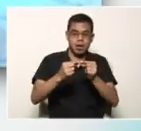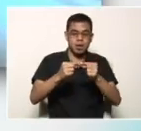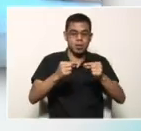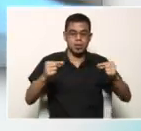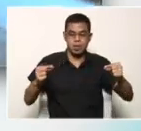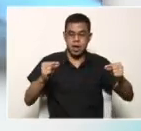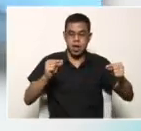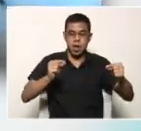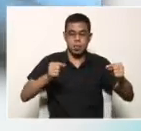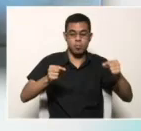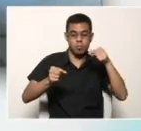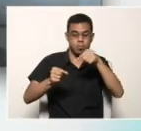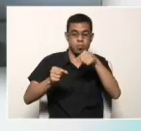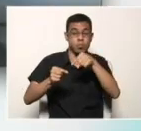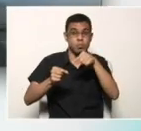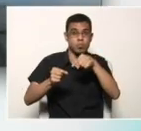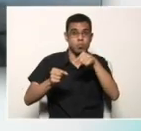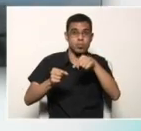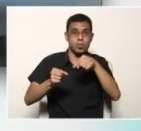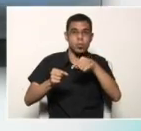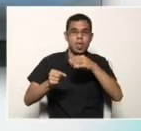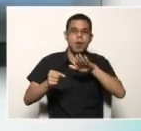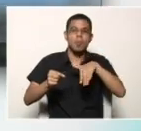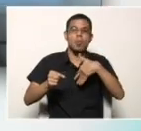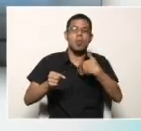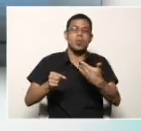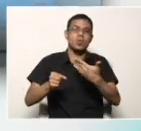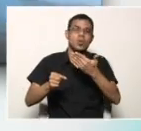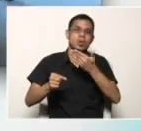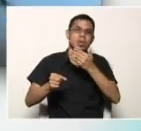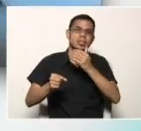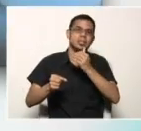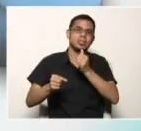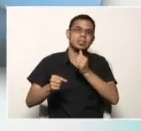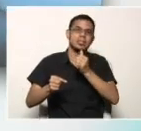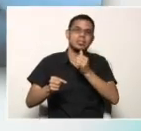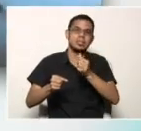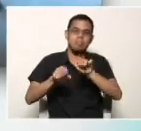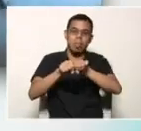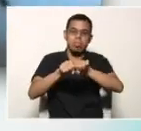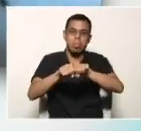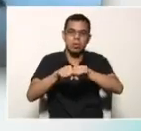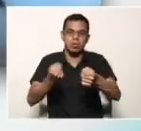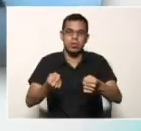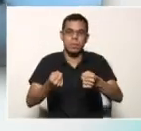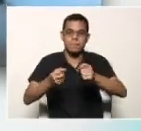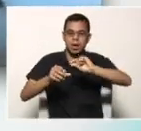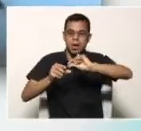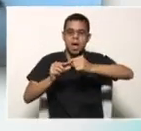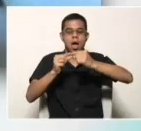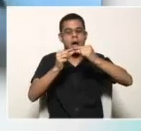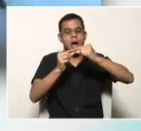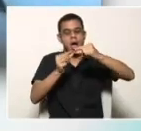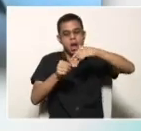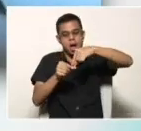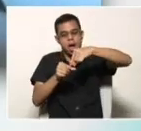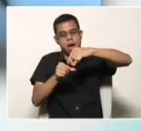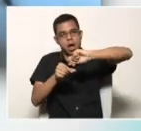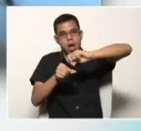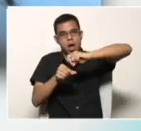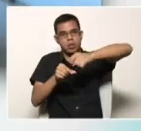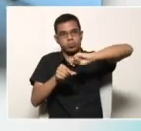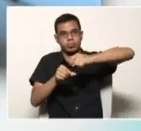destornilladores pueden dañarme, ¿verdad?, las cabezas de los tornillos. Es decir, si la punta de este